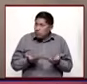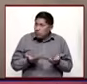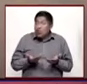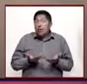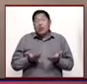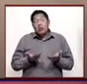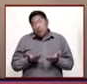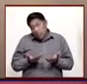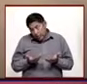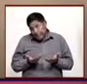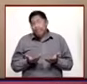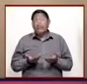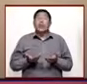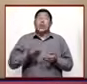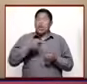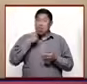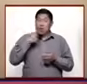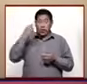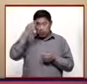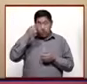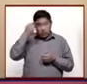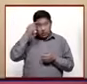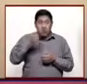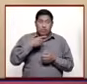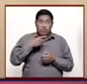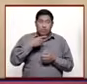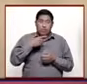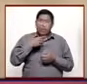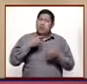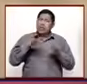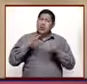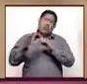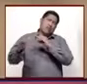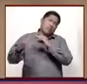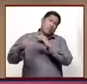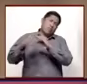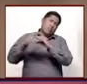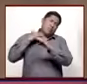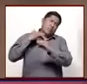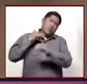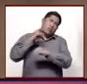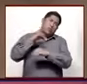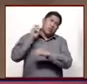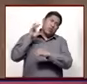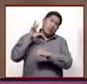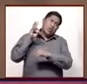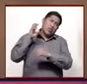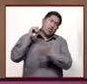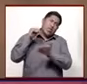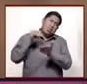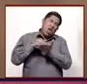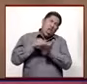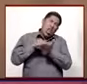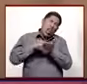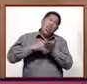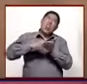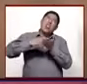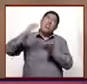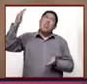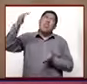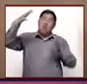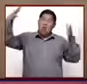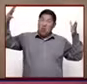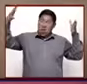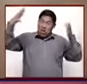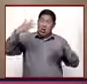ya hay esperanza, ya hay información por parte del gobierno, quienes han señalado que han llegado 270 mil barriles de combustible, en este caso de diésel, sí,